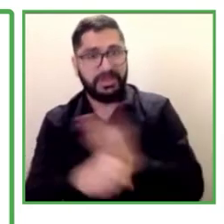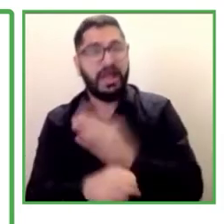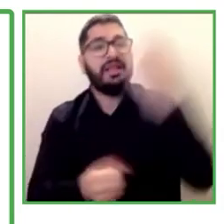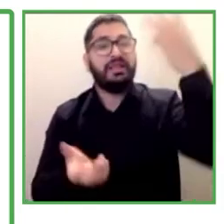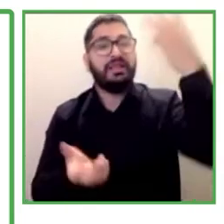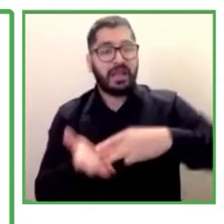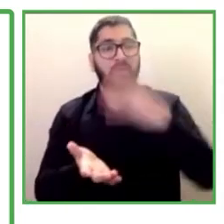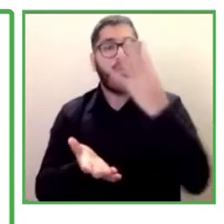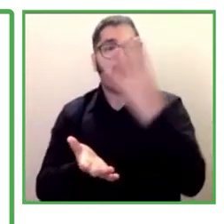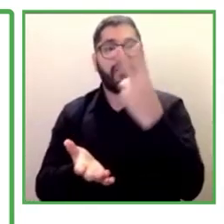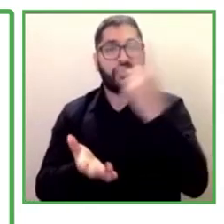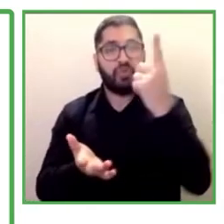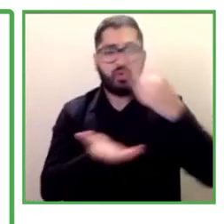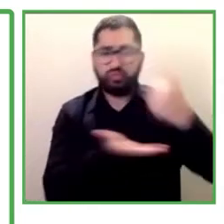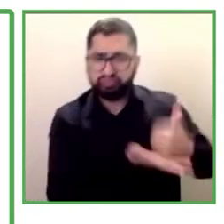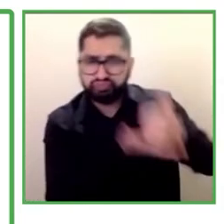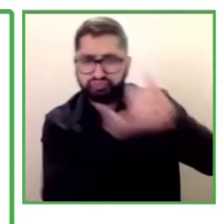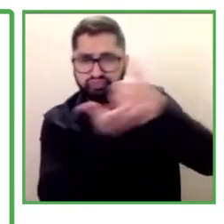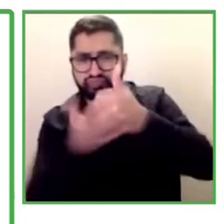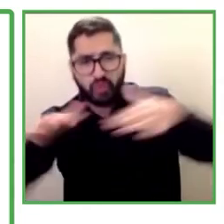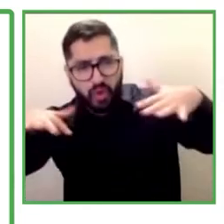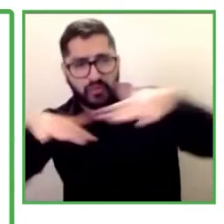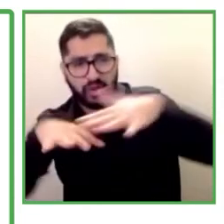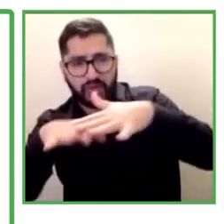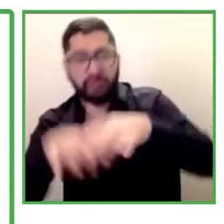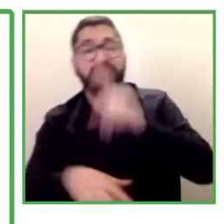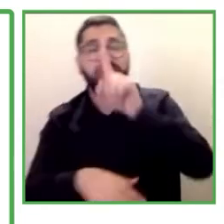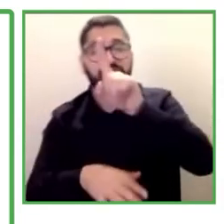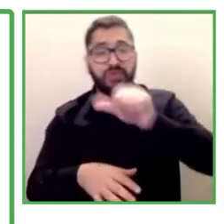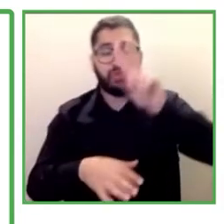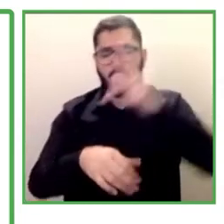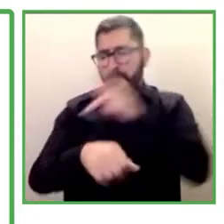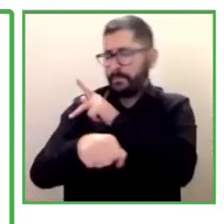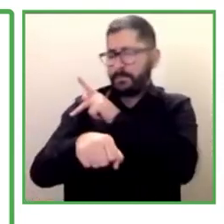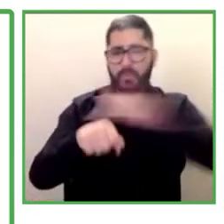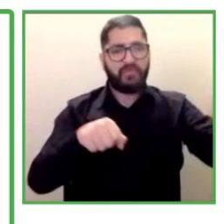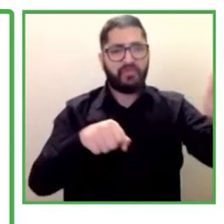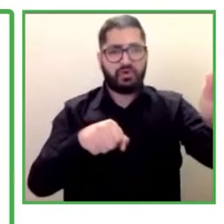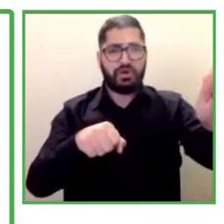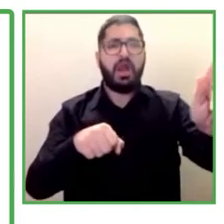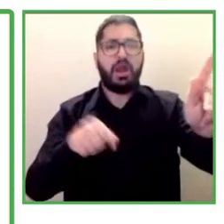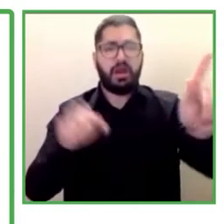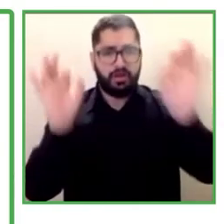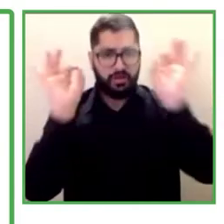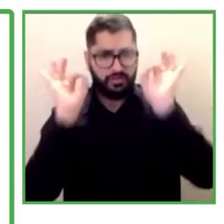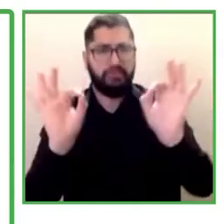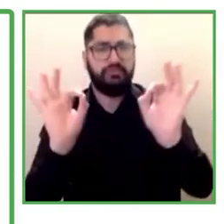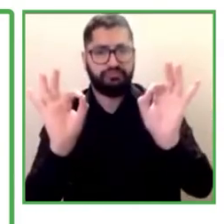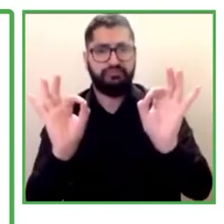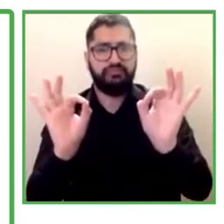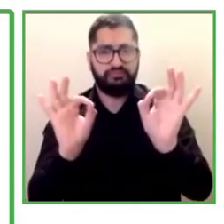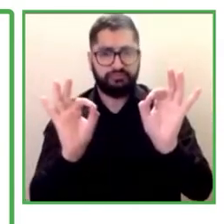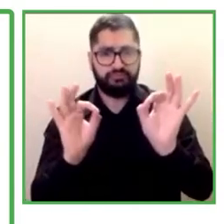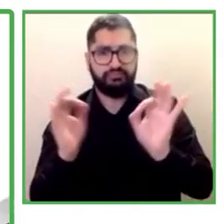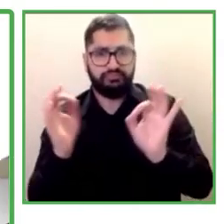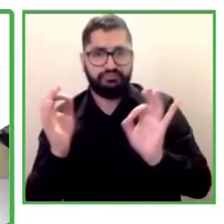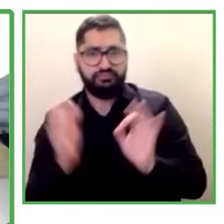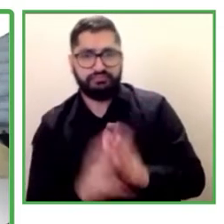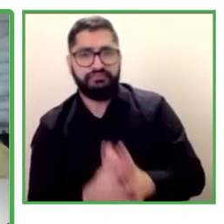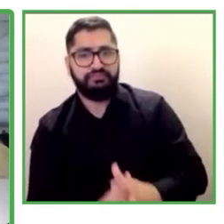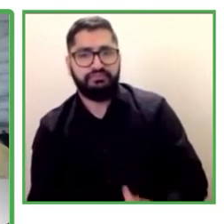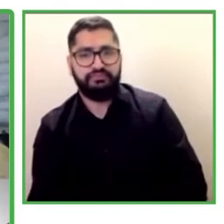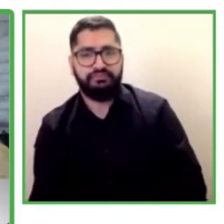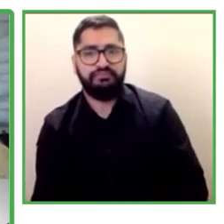3.421 colaboradores de empresas y la cualificación técnica de 167 profesionales de entidades que prestan servicio de intermediación